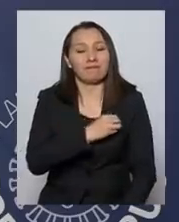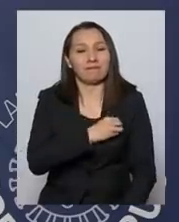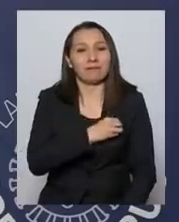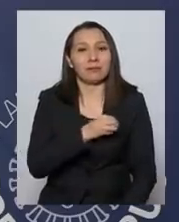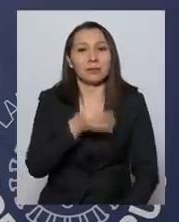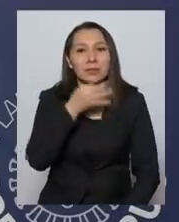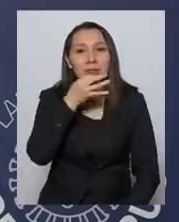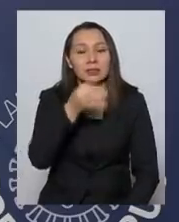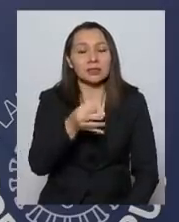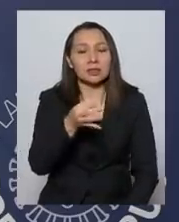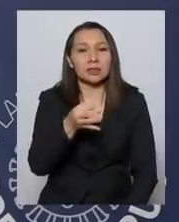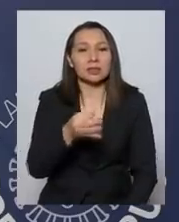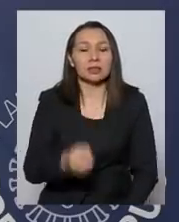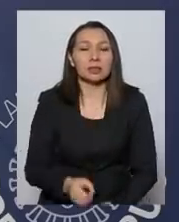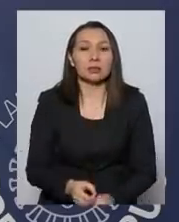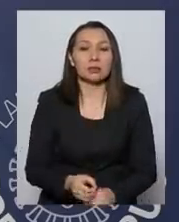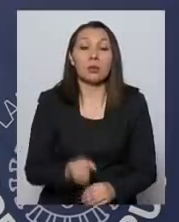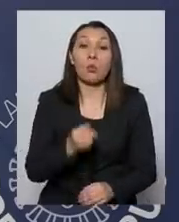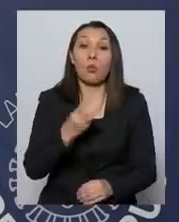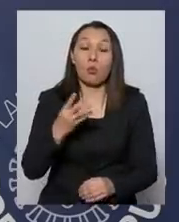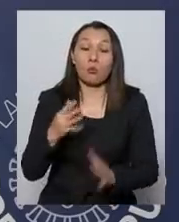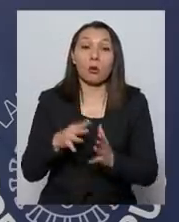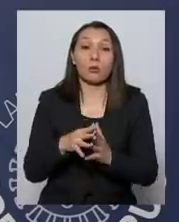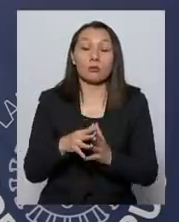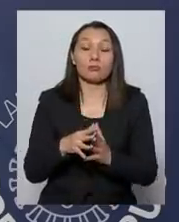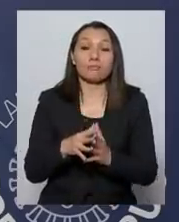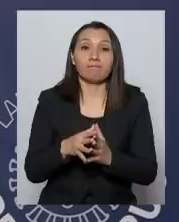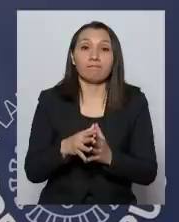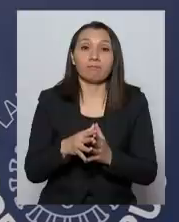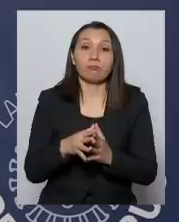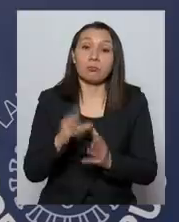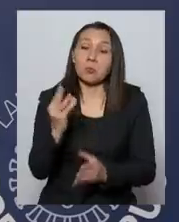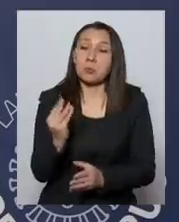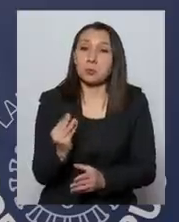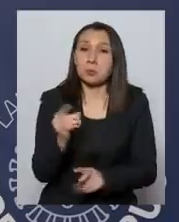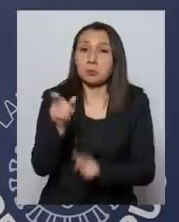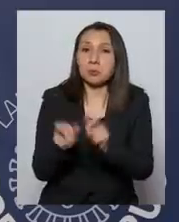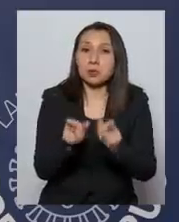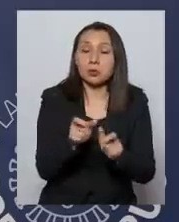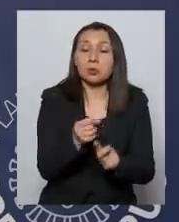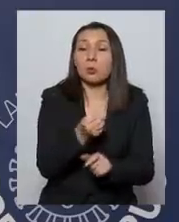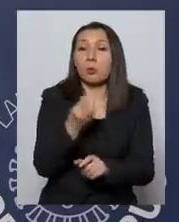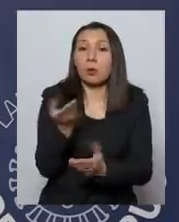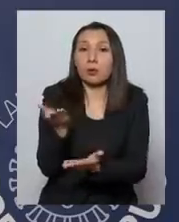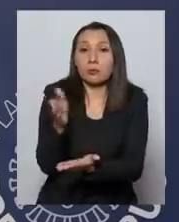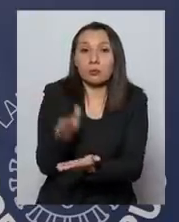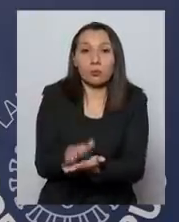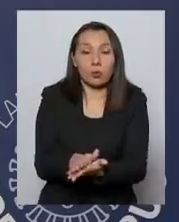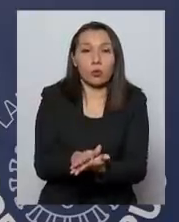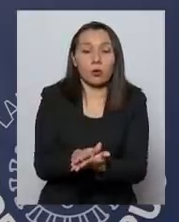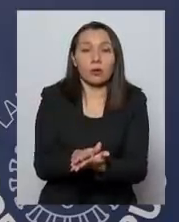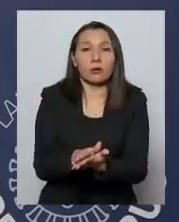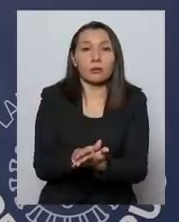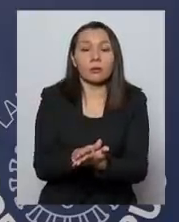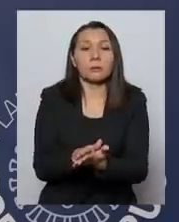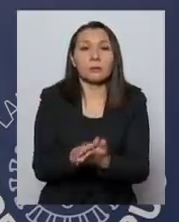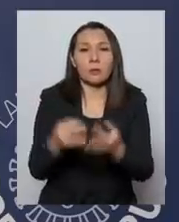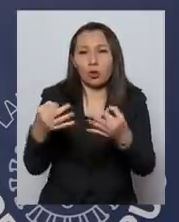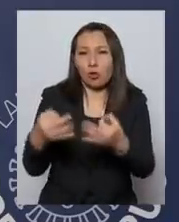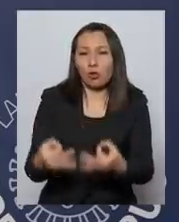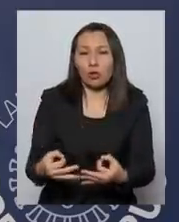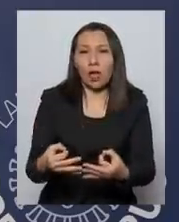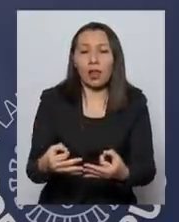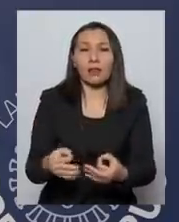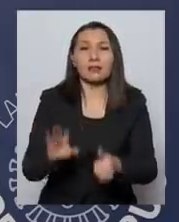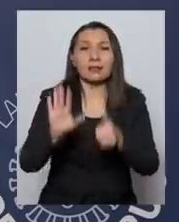desafortunadamente un número relativamente pequeño de fallecidos, que asciende en total